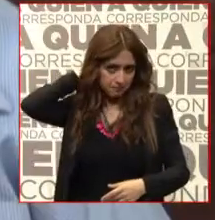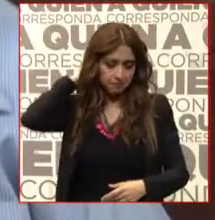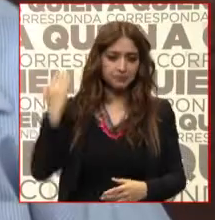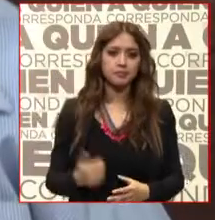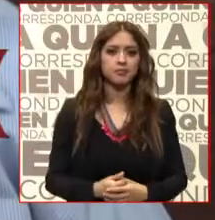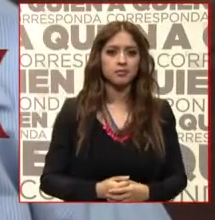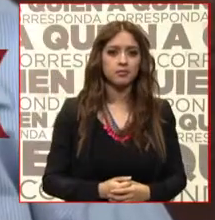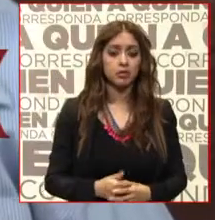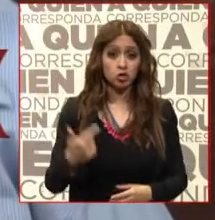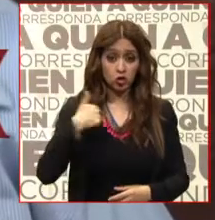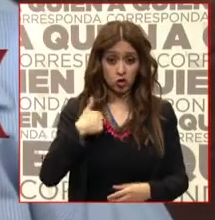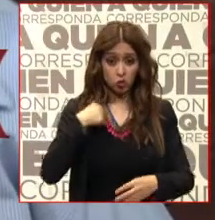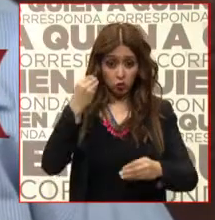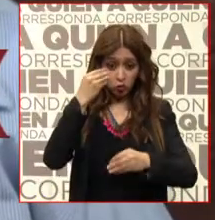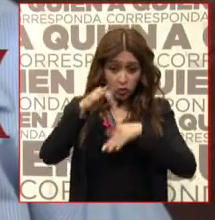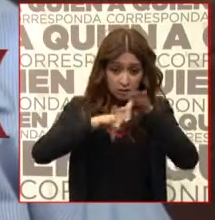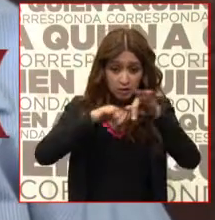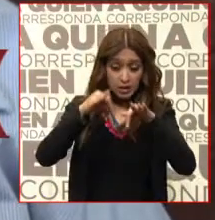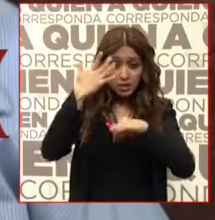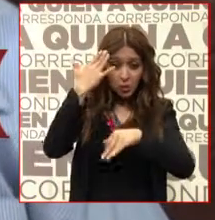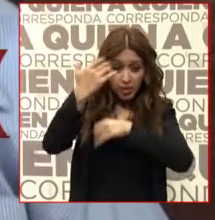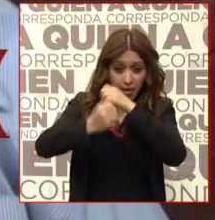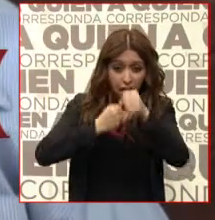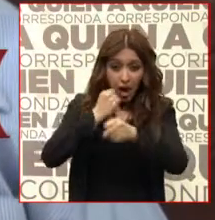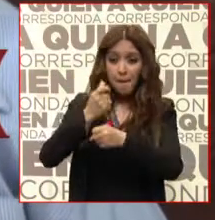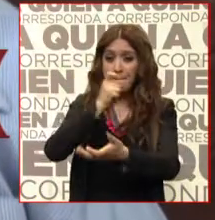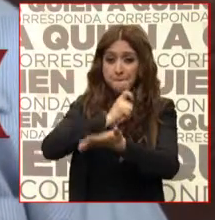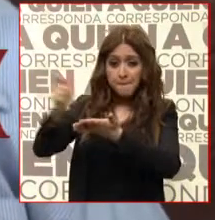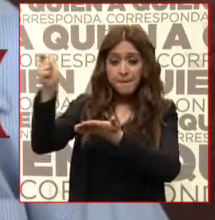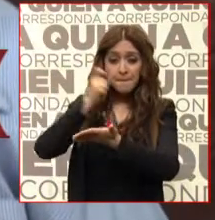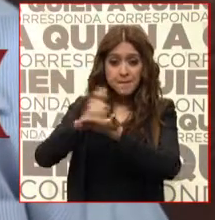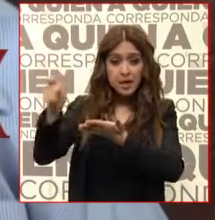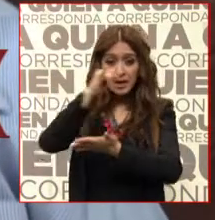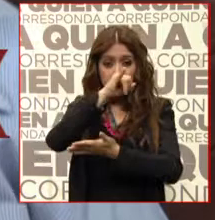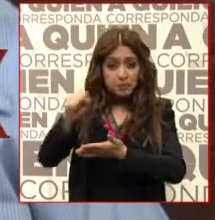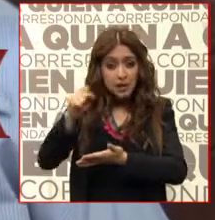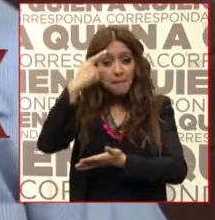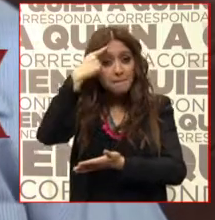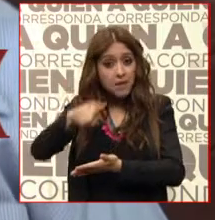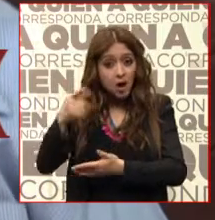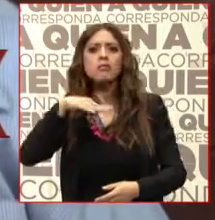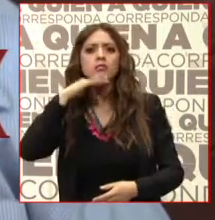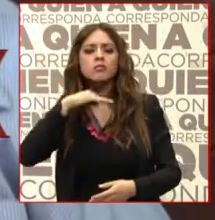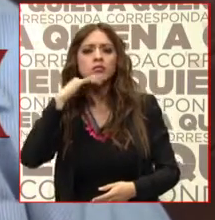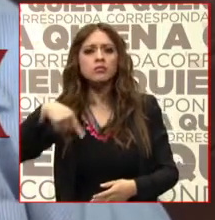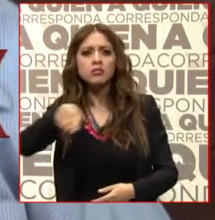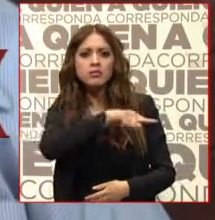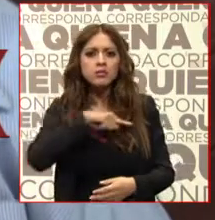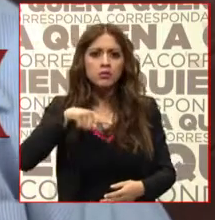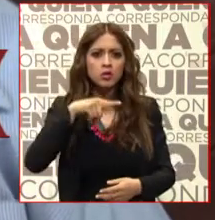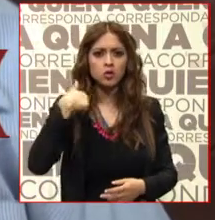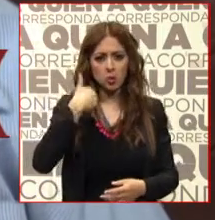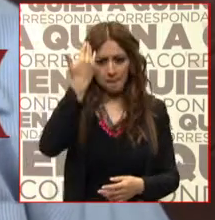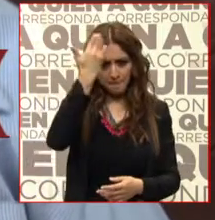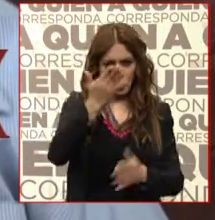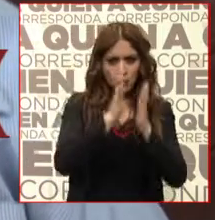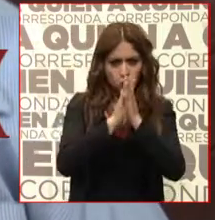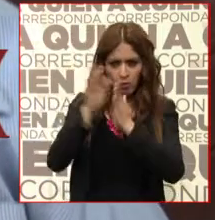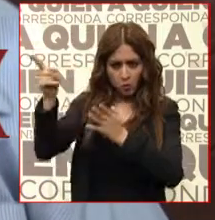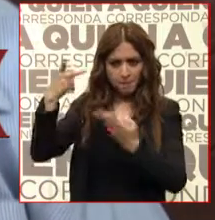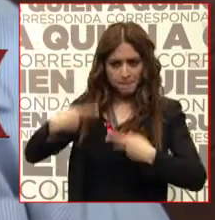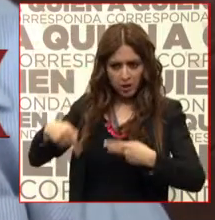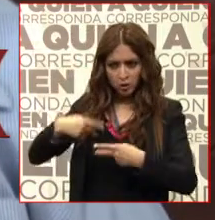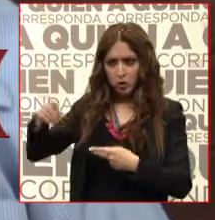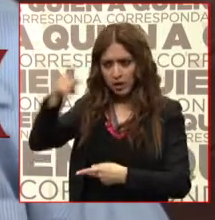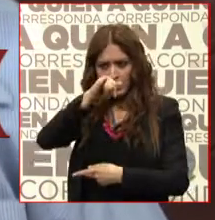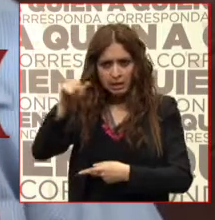toda la vida, ¿no? O sea, 50 años cotizando al seguro, ¿para qué? Para recibir esta atención. Es otro detalle que pido que metan a la cárcel a estas